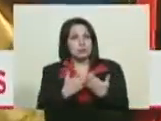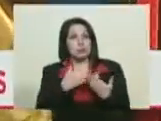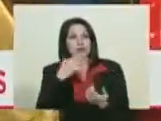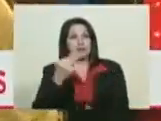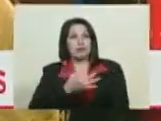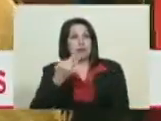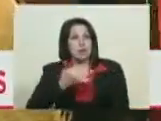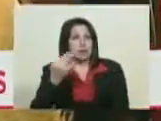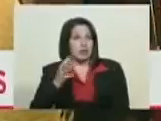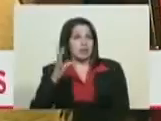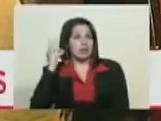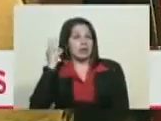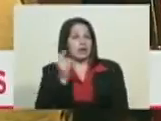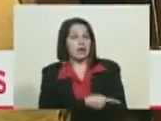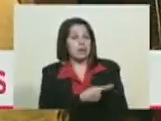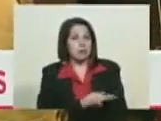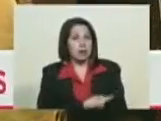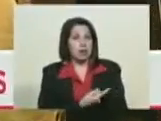verdadera hermana.